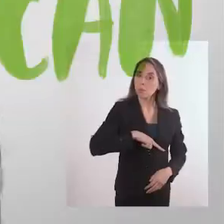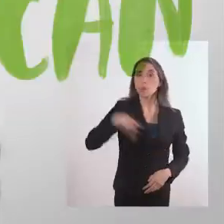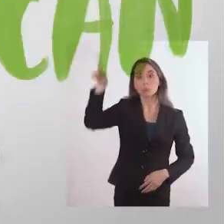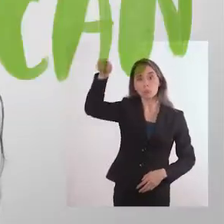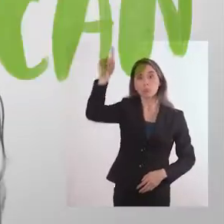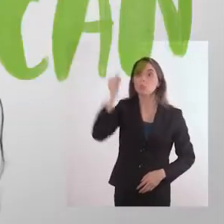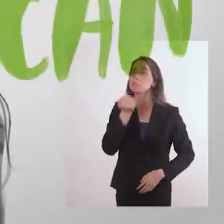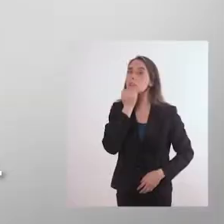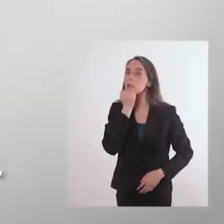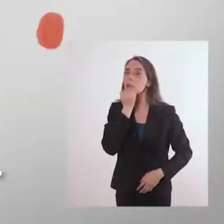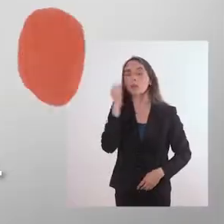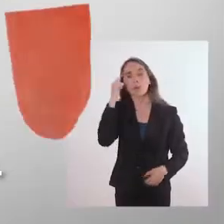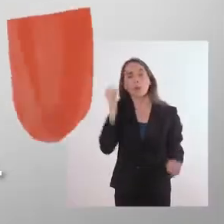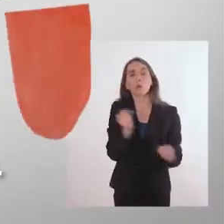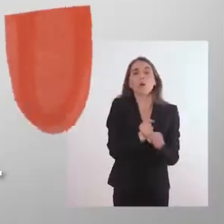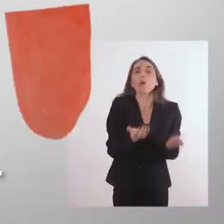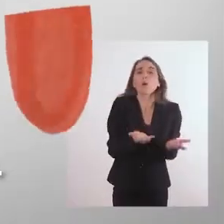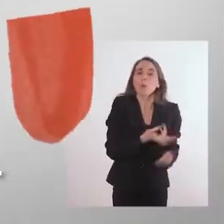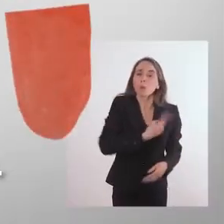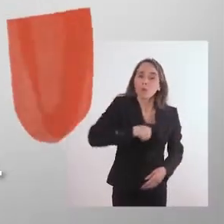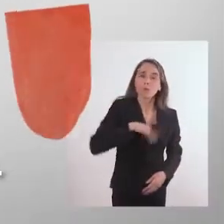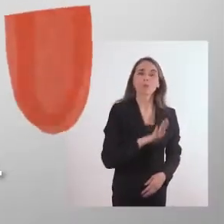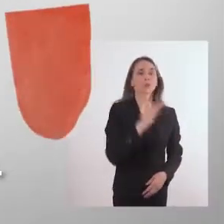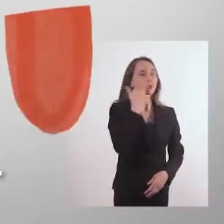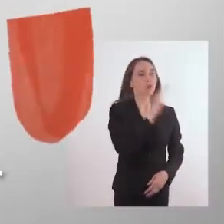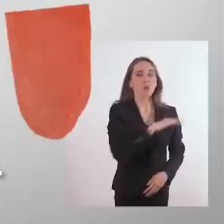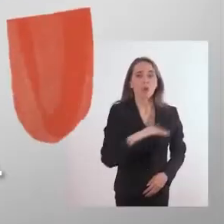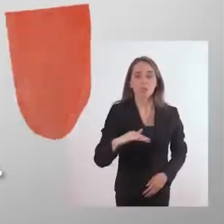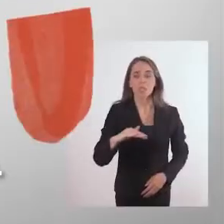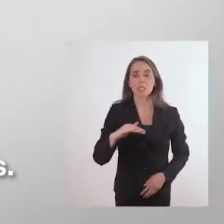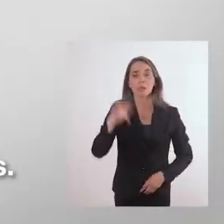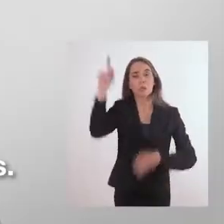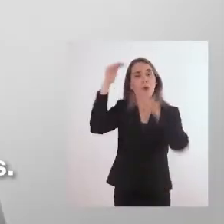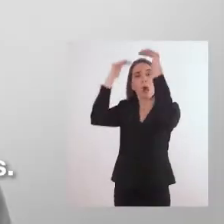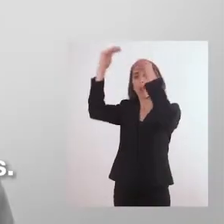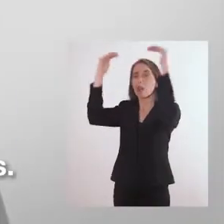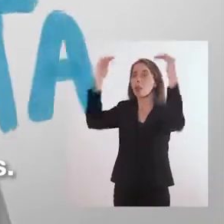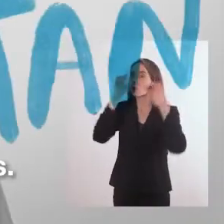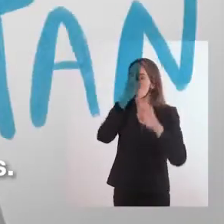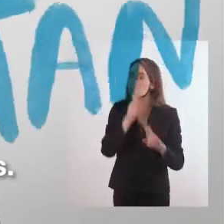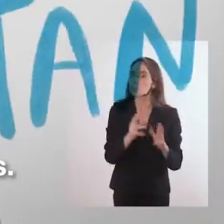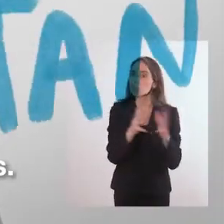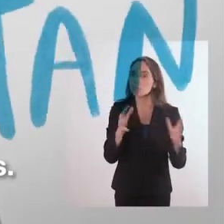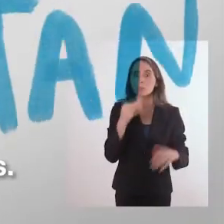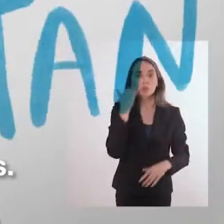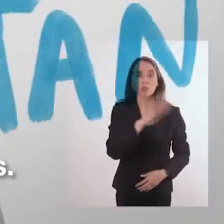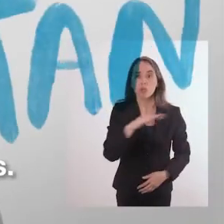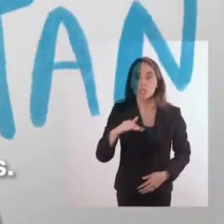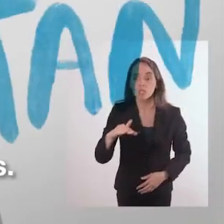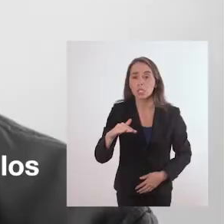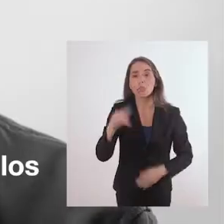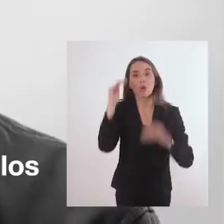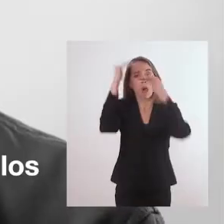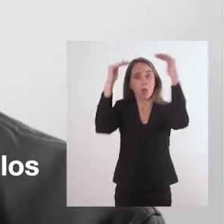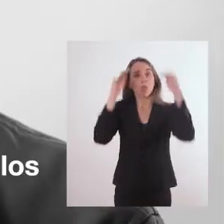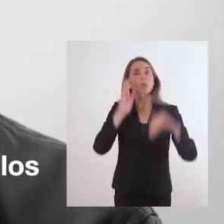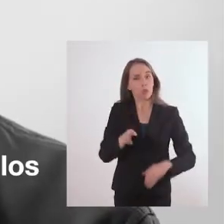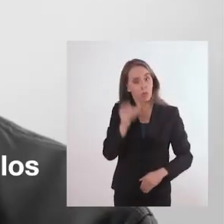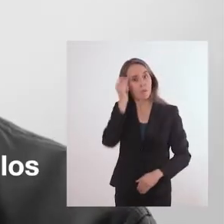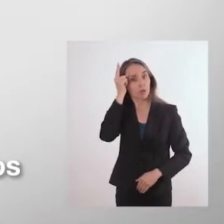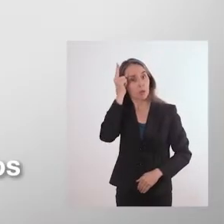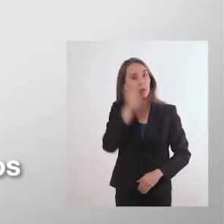nosotros y se equivocan. No se ponen en los zapatos de los niños. Los grandes no respetan tanto a los niños. Los adultos tienen